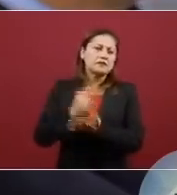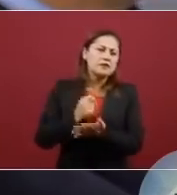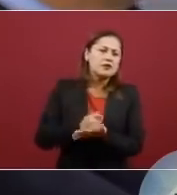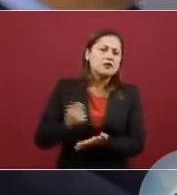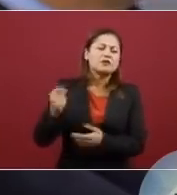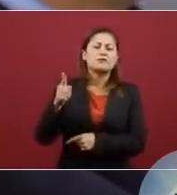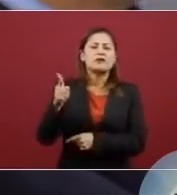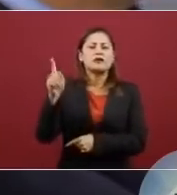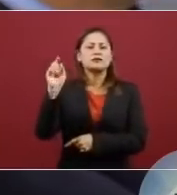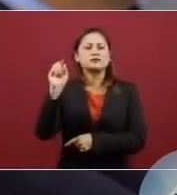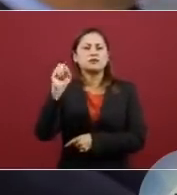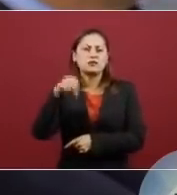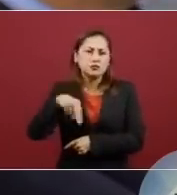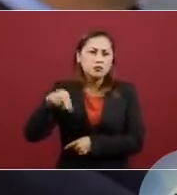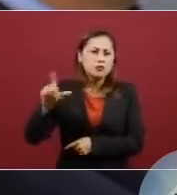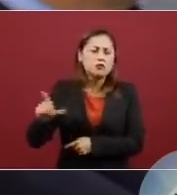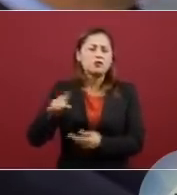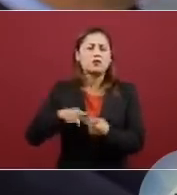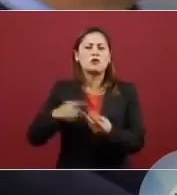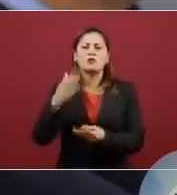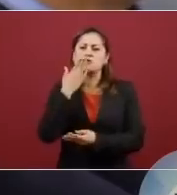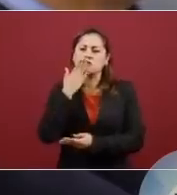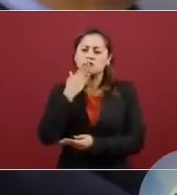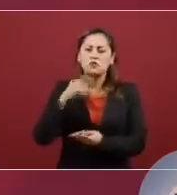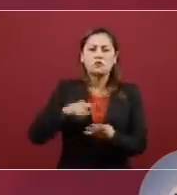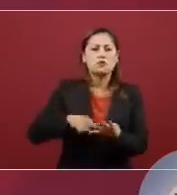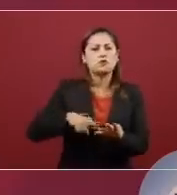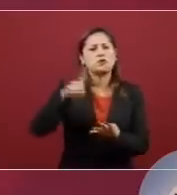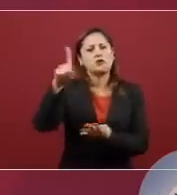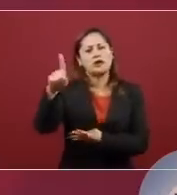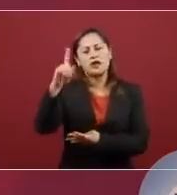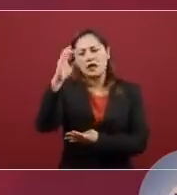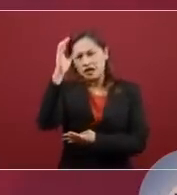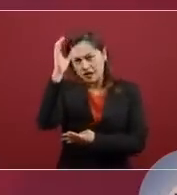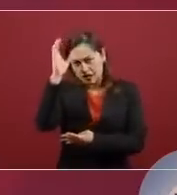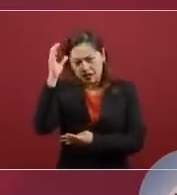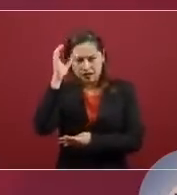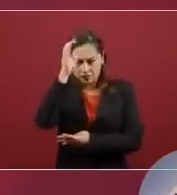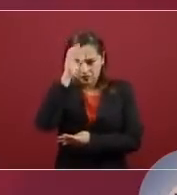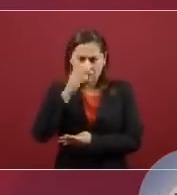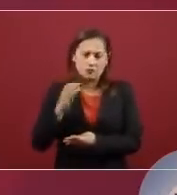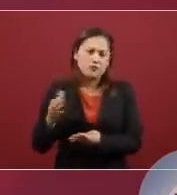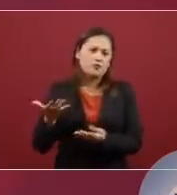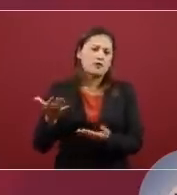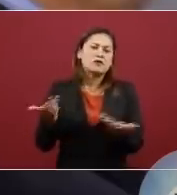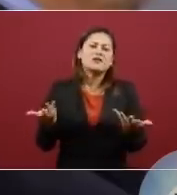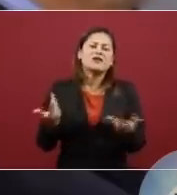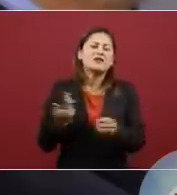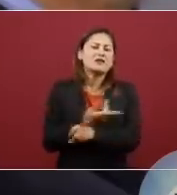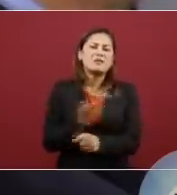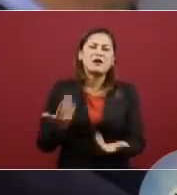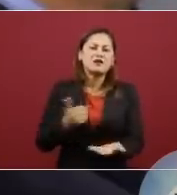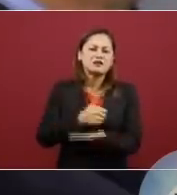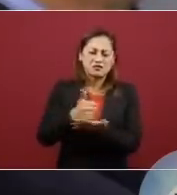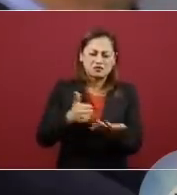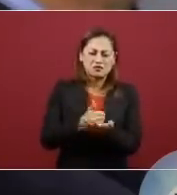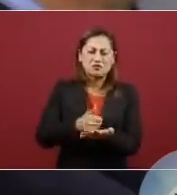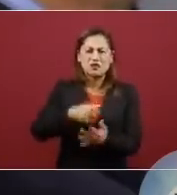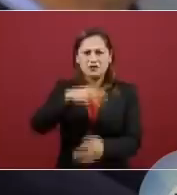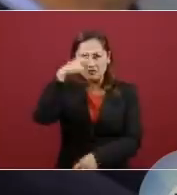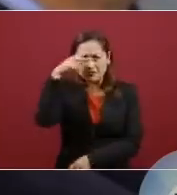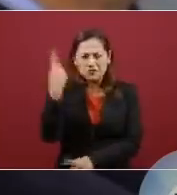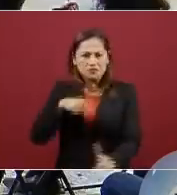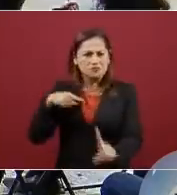León, Sonora, Coahuila, no se diga, la tierra de los desaparecidos. ¿Por qué se ubica la Ciudad de México? ¿Qué pasó en ese mapa criminal?